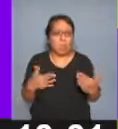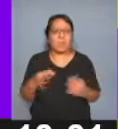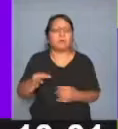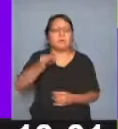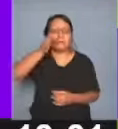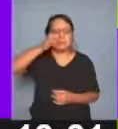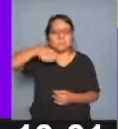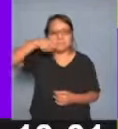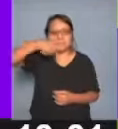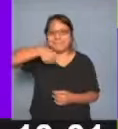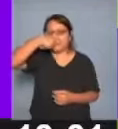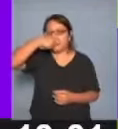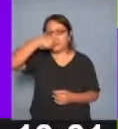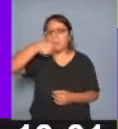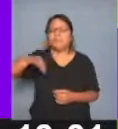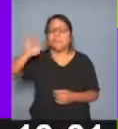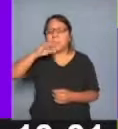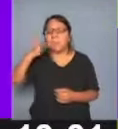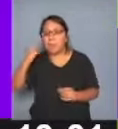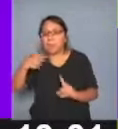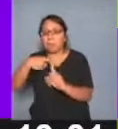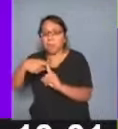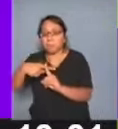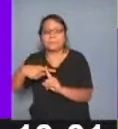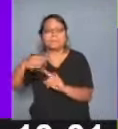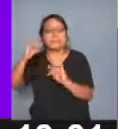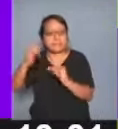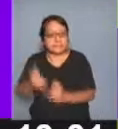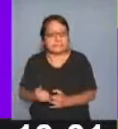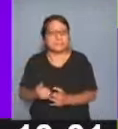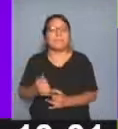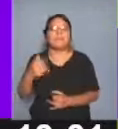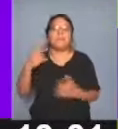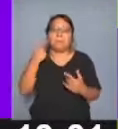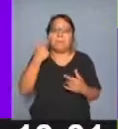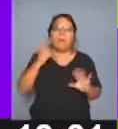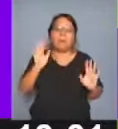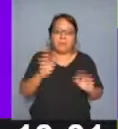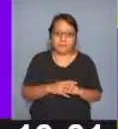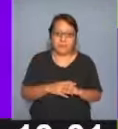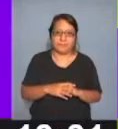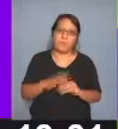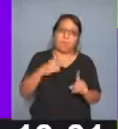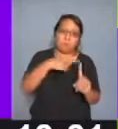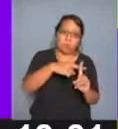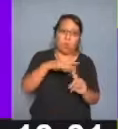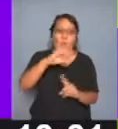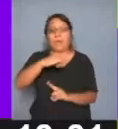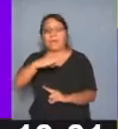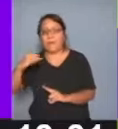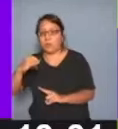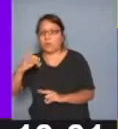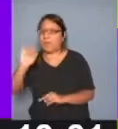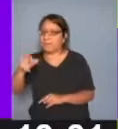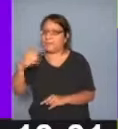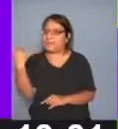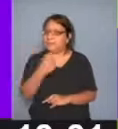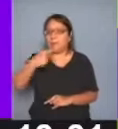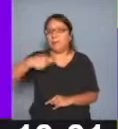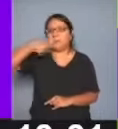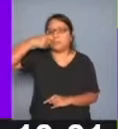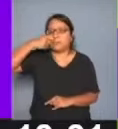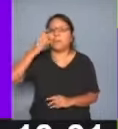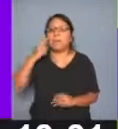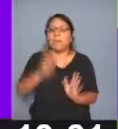hisopado correspondiente, para ver si resaltan algún resultado positivo o negativo. Claro. Que eso también es importante en estas últimas